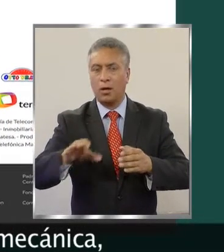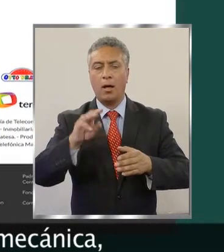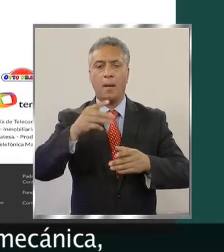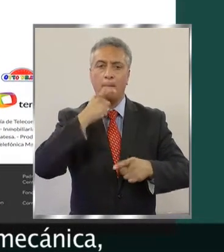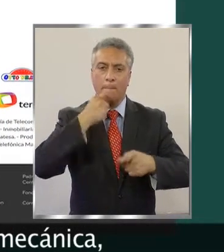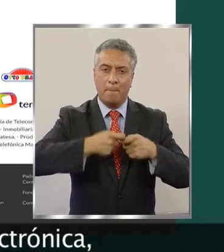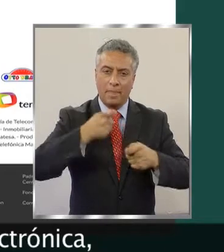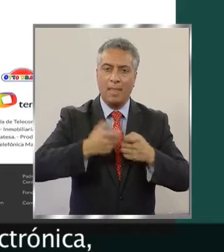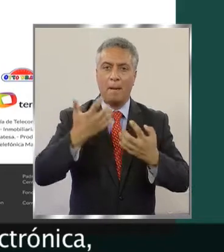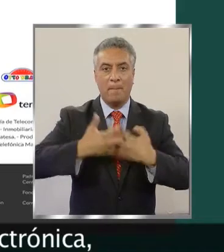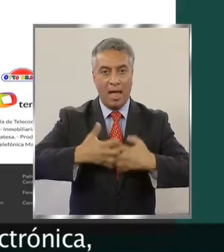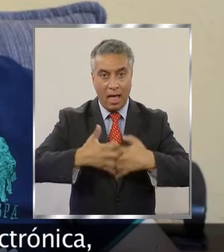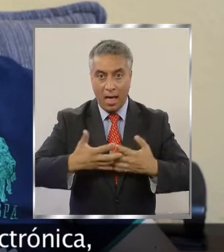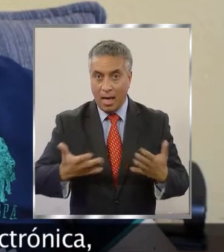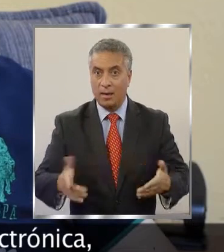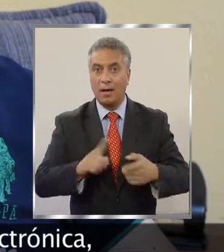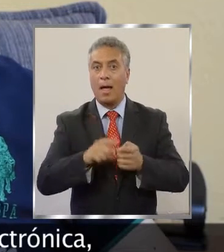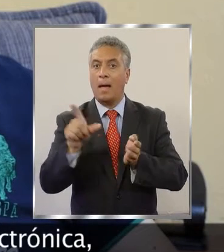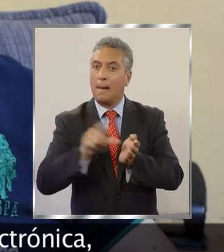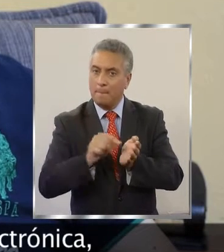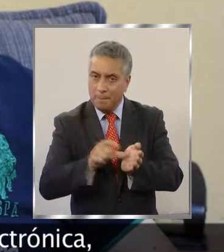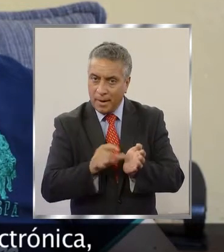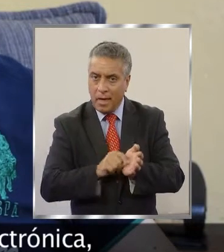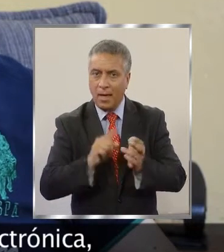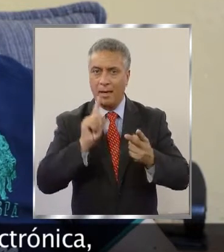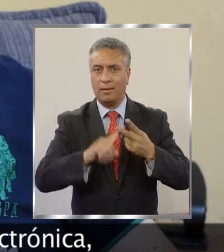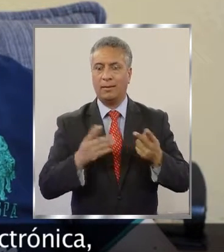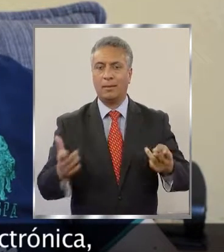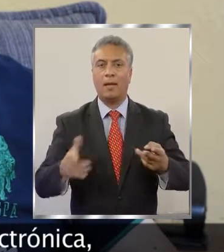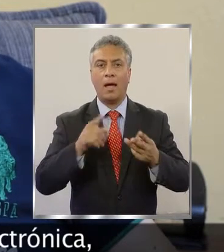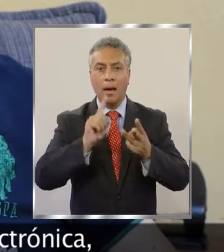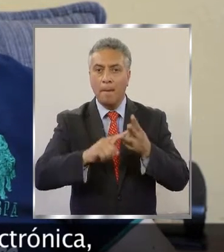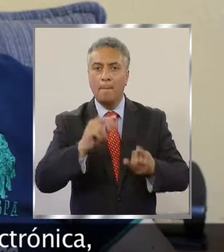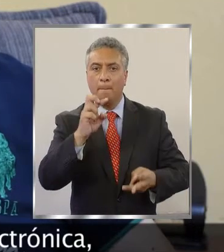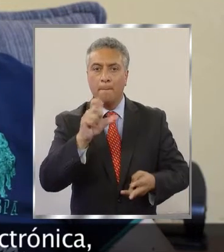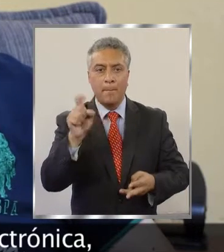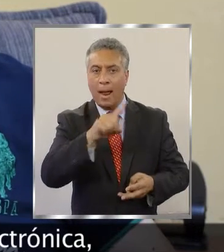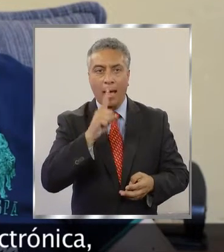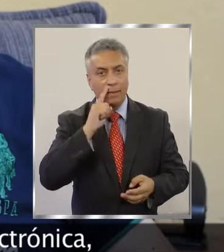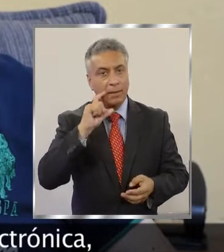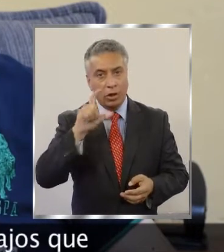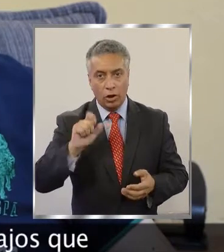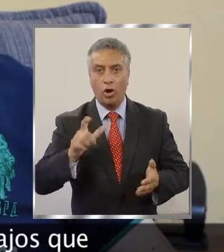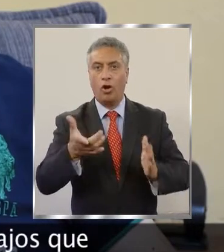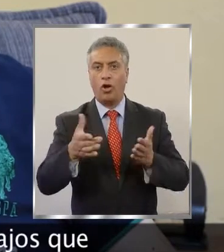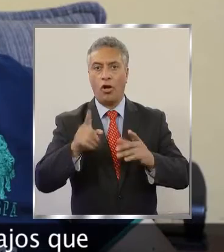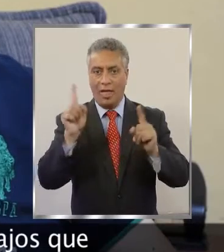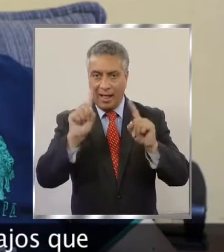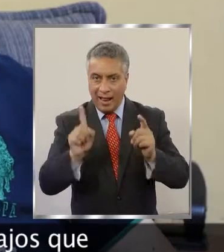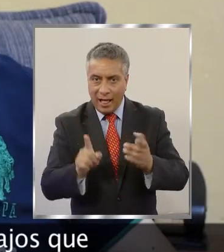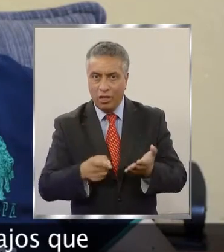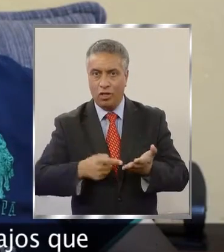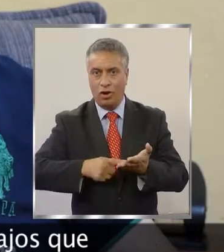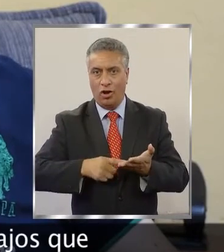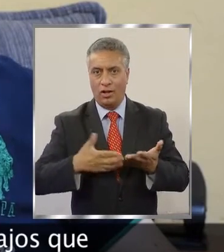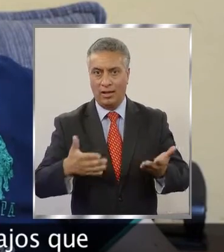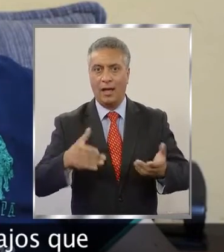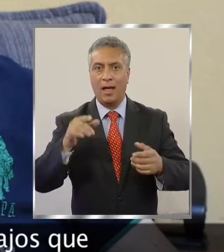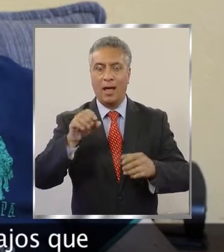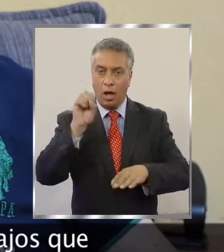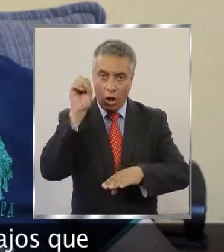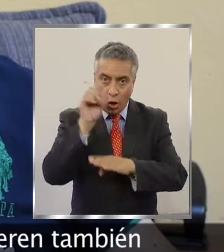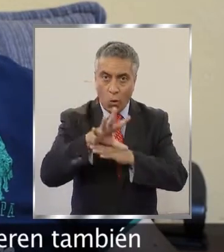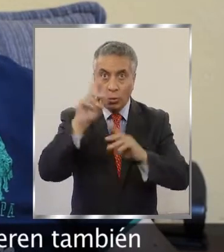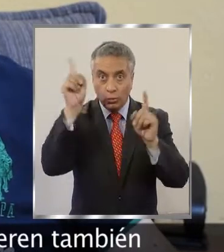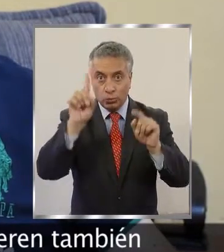mecánica, en imprenta, en plástico, electrónica, electricidad. Muchos